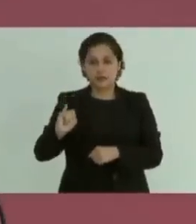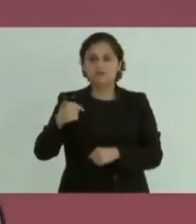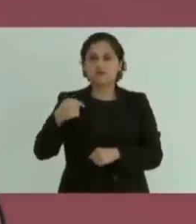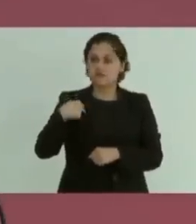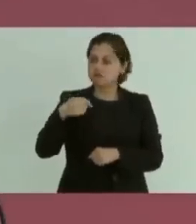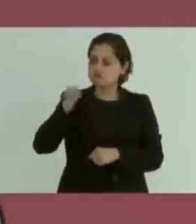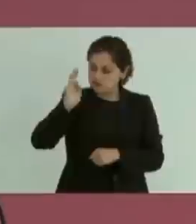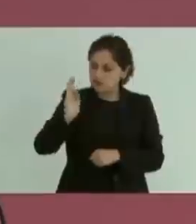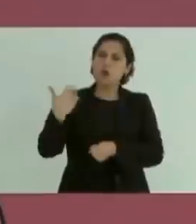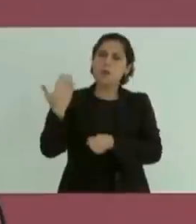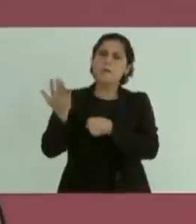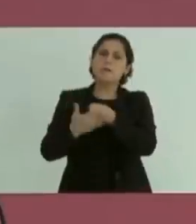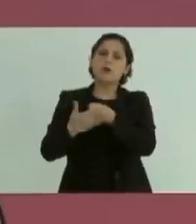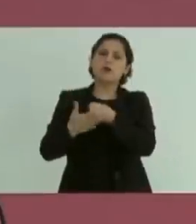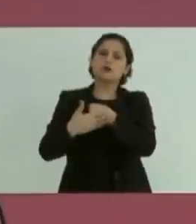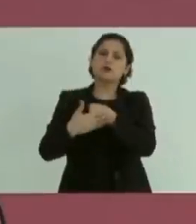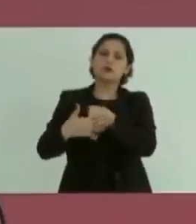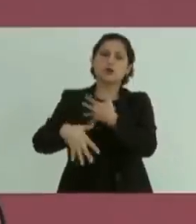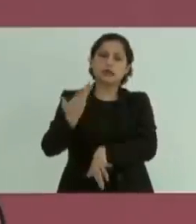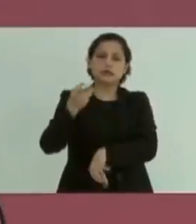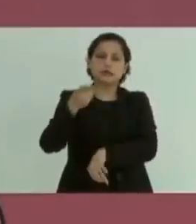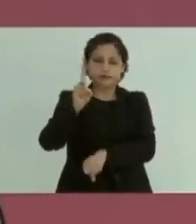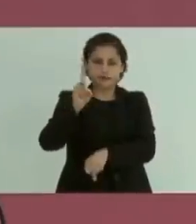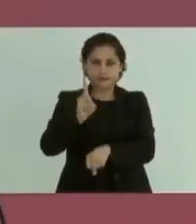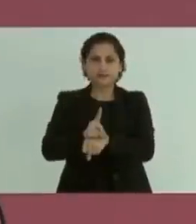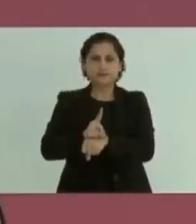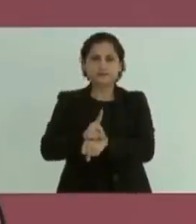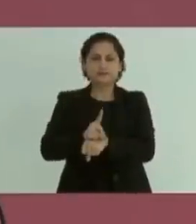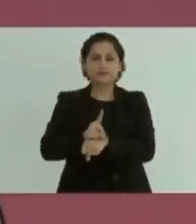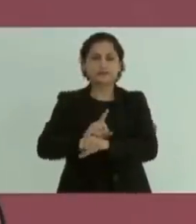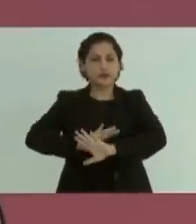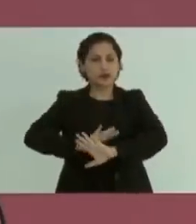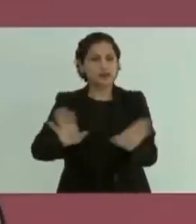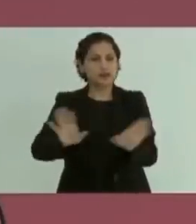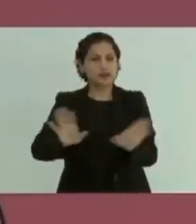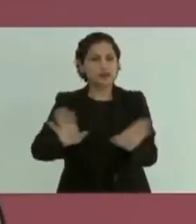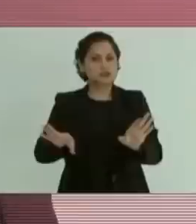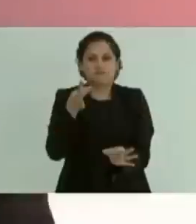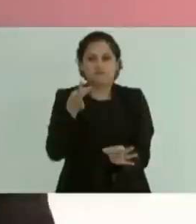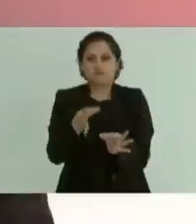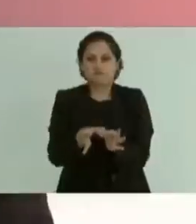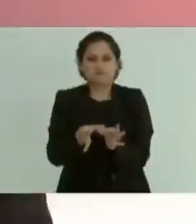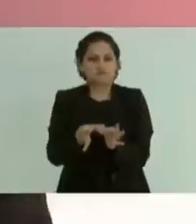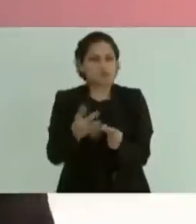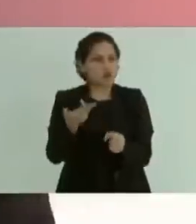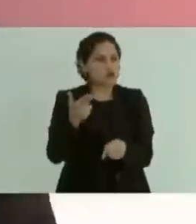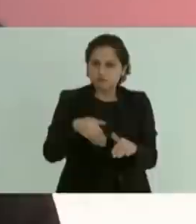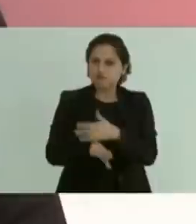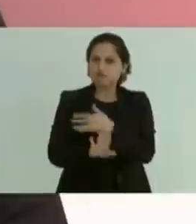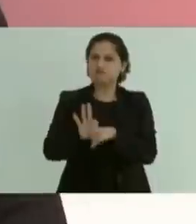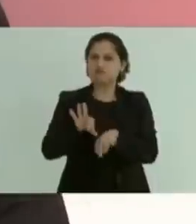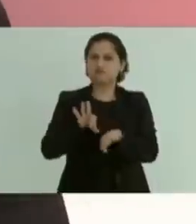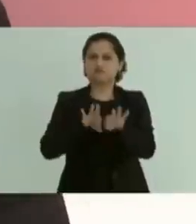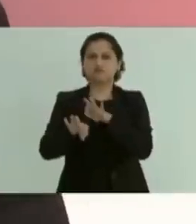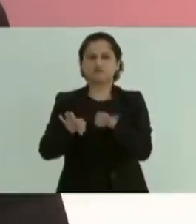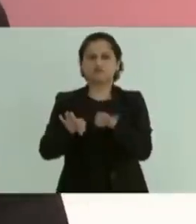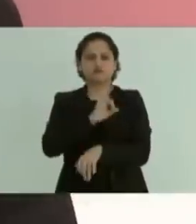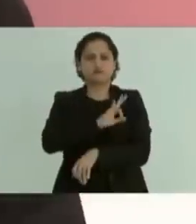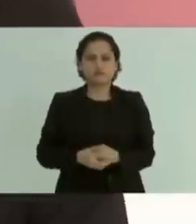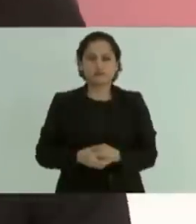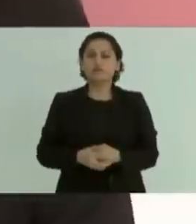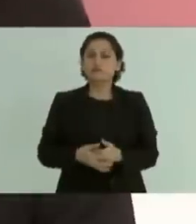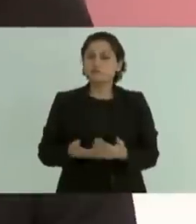En 15 días va a estar ya totalmente equipado el hospital y vamos a